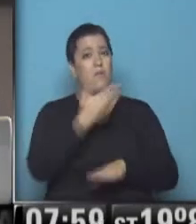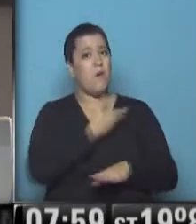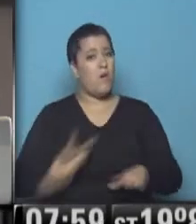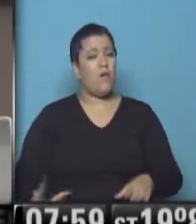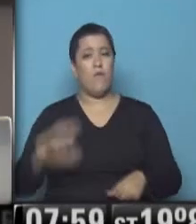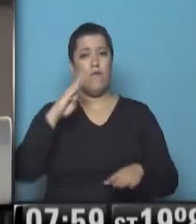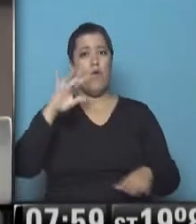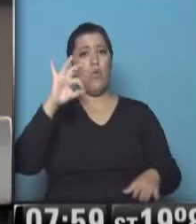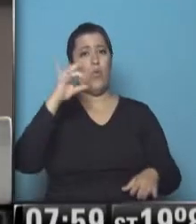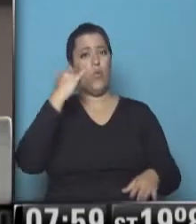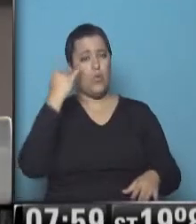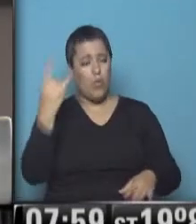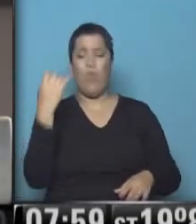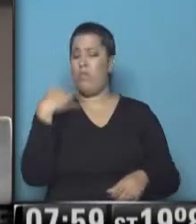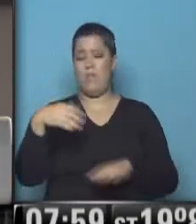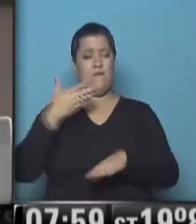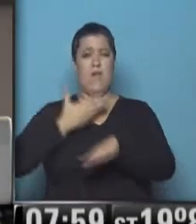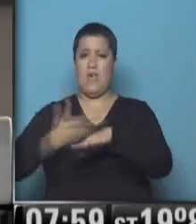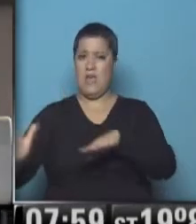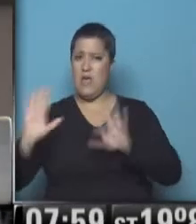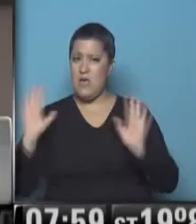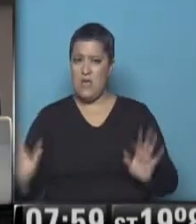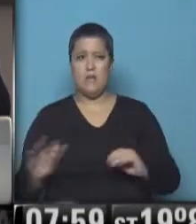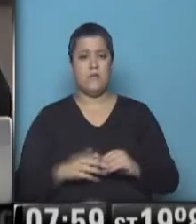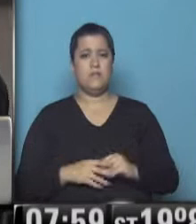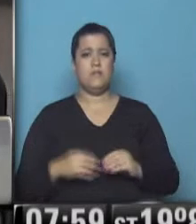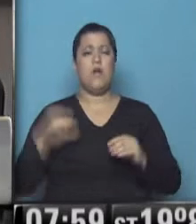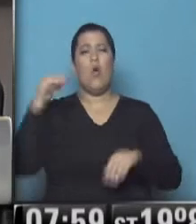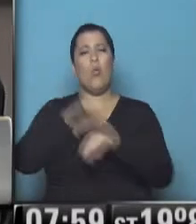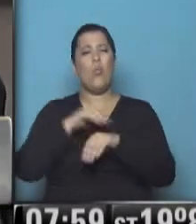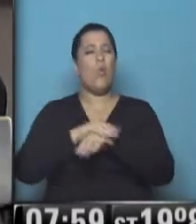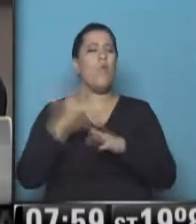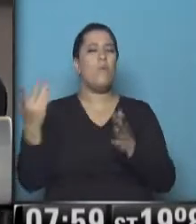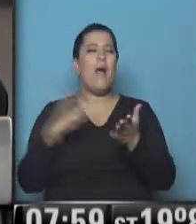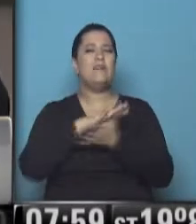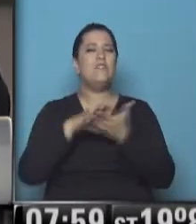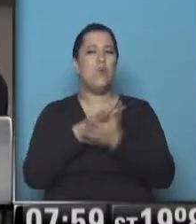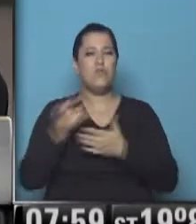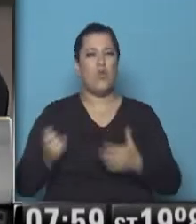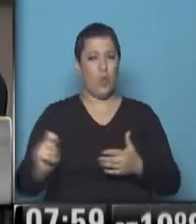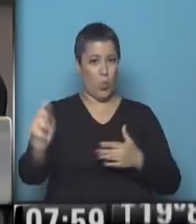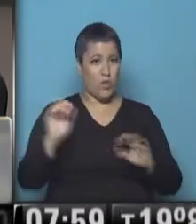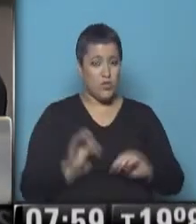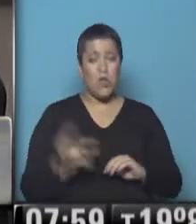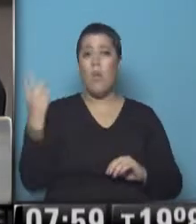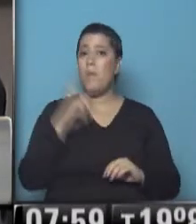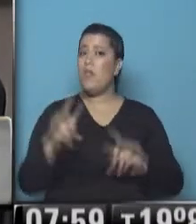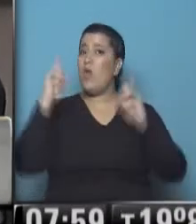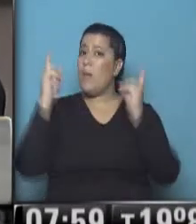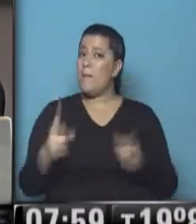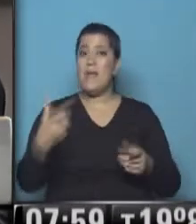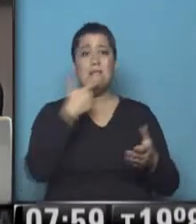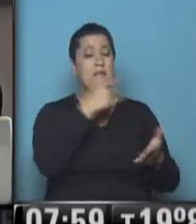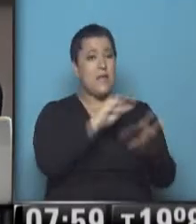conductor natural del senado a partir de raíz de su situación judicial y también se había planteado